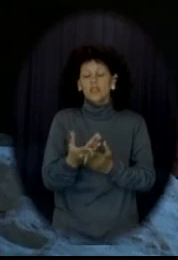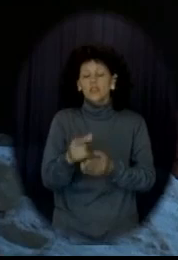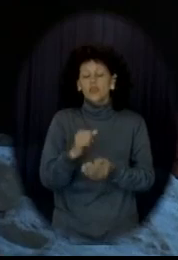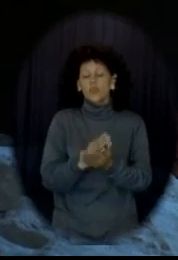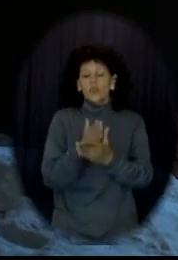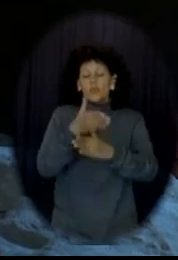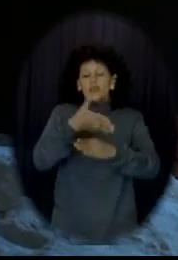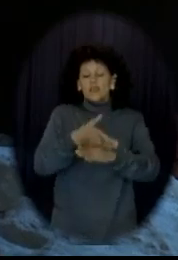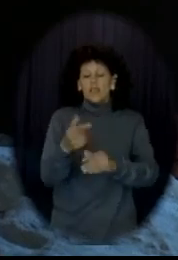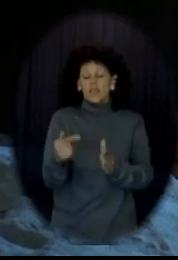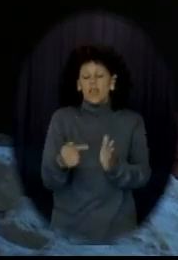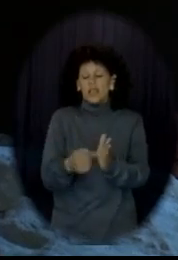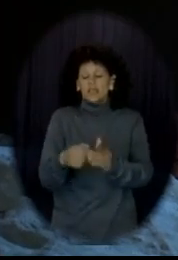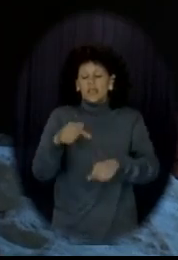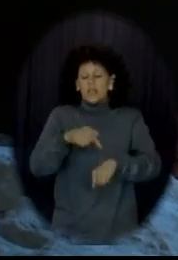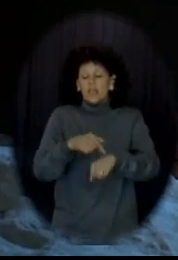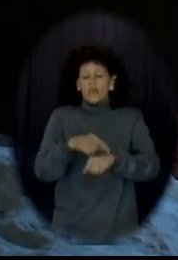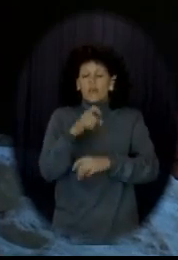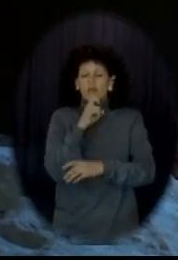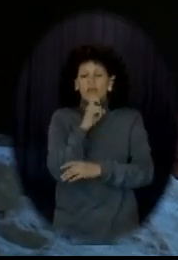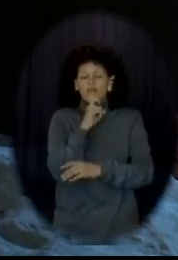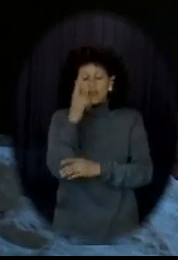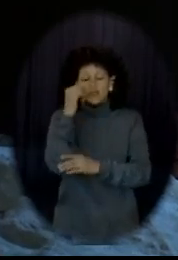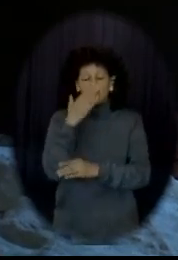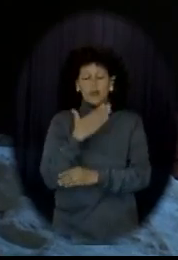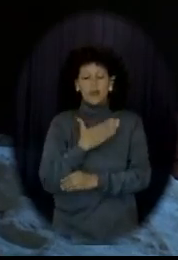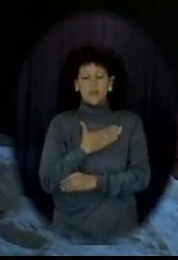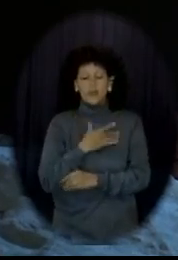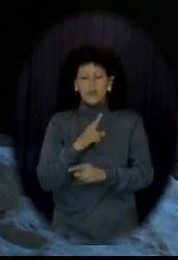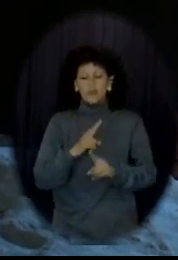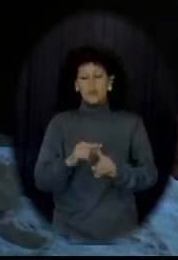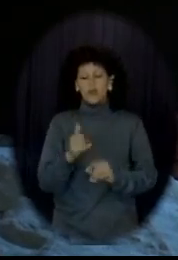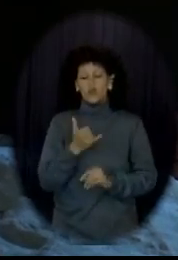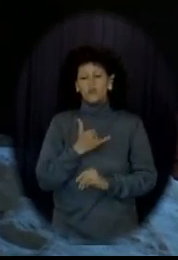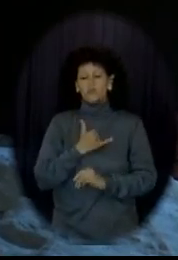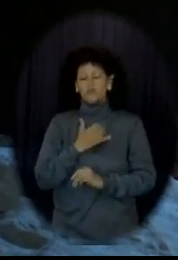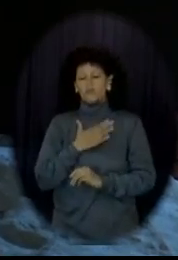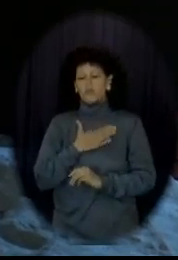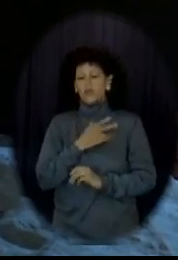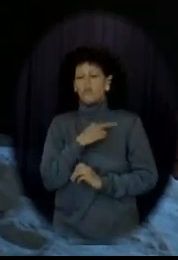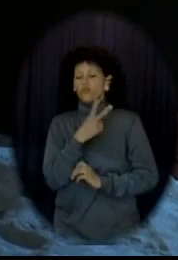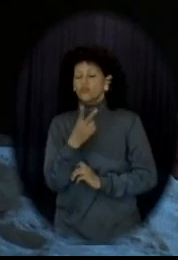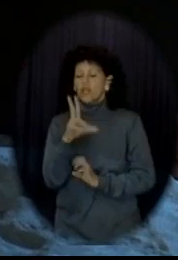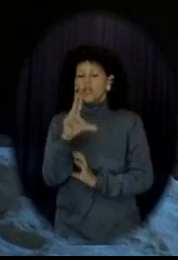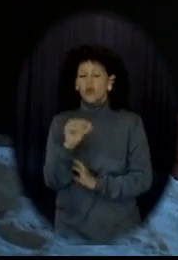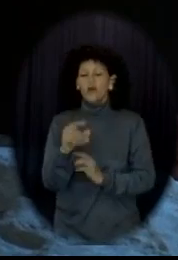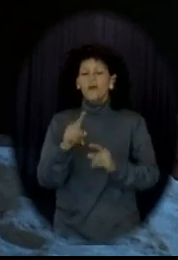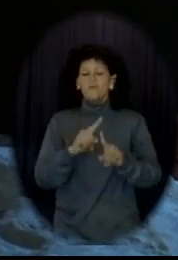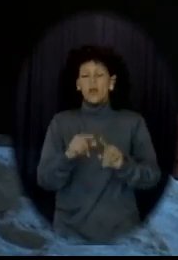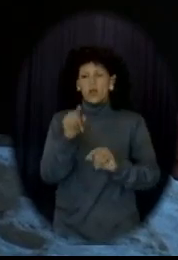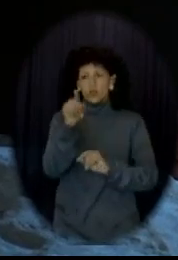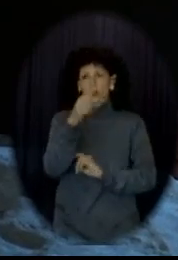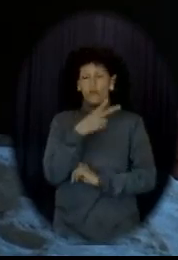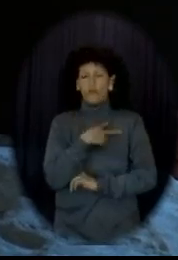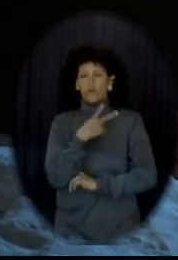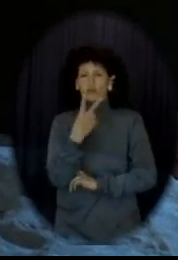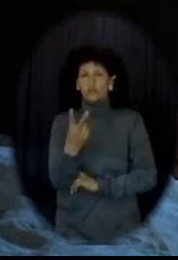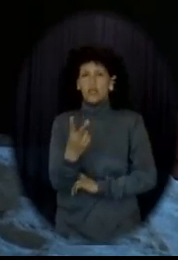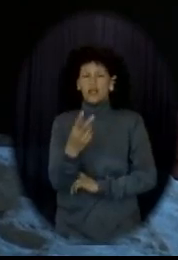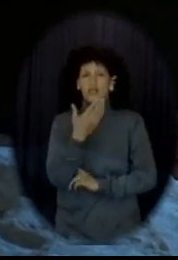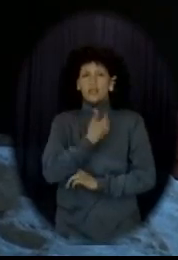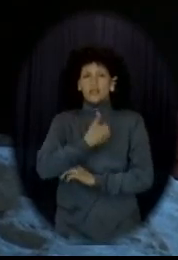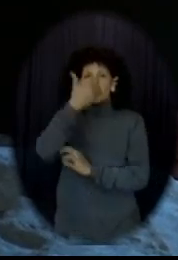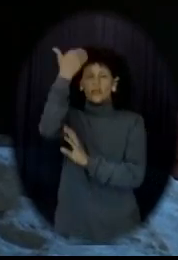si es lo que tú quieres, líbrame de este trago amargo, pero que no